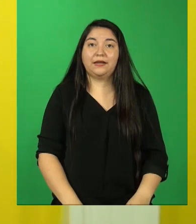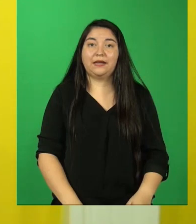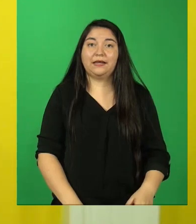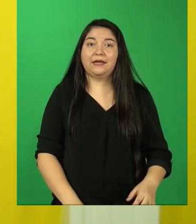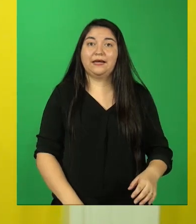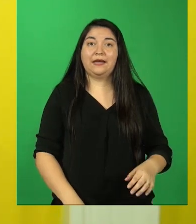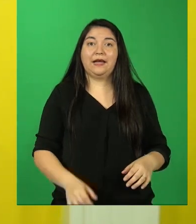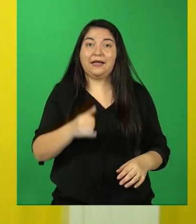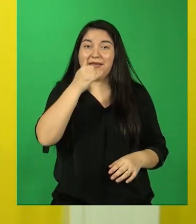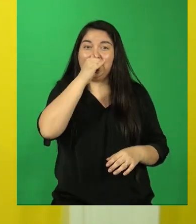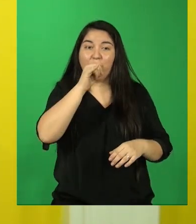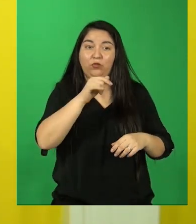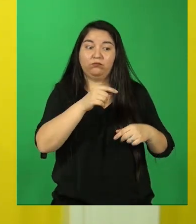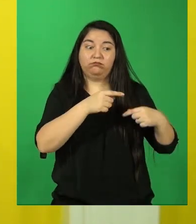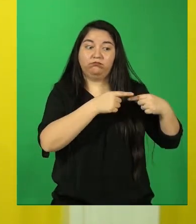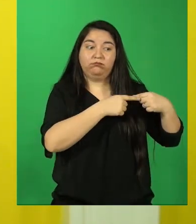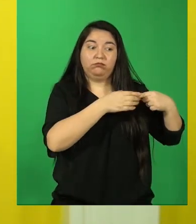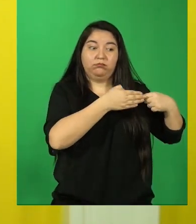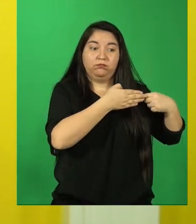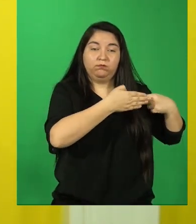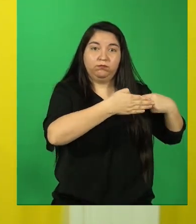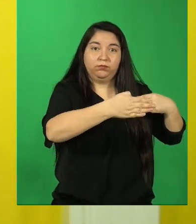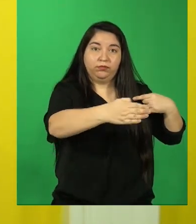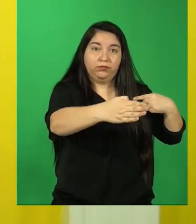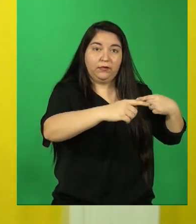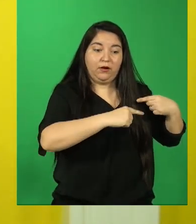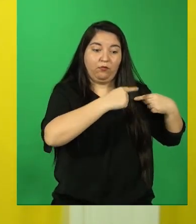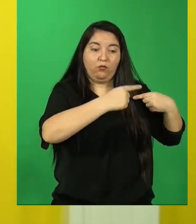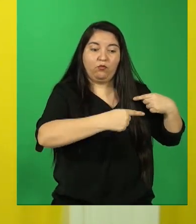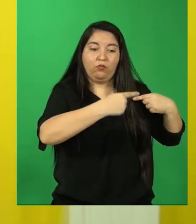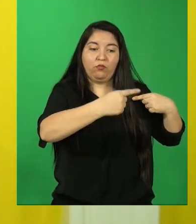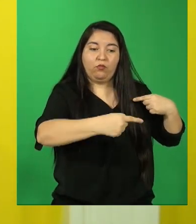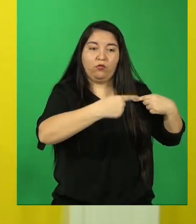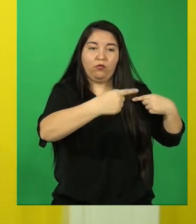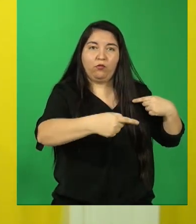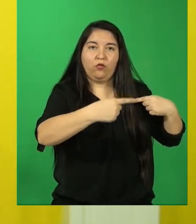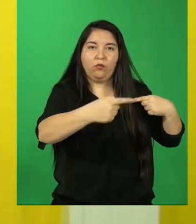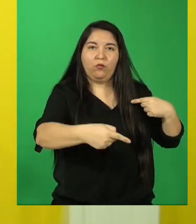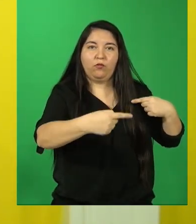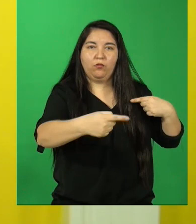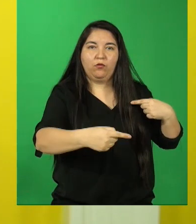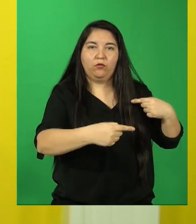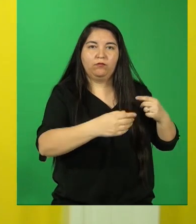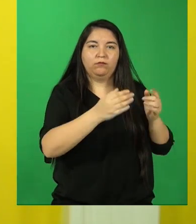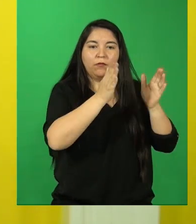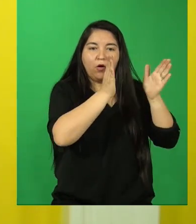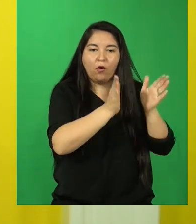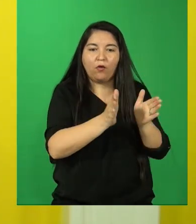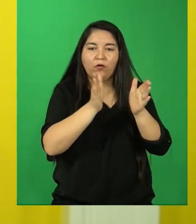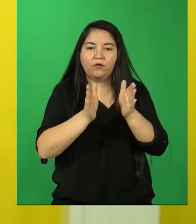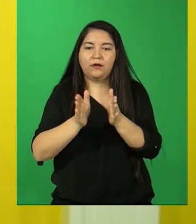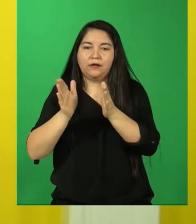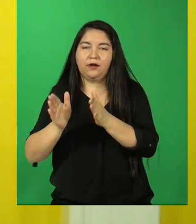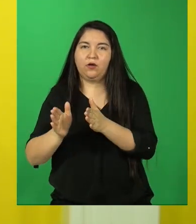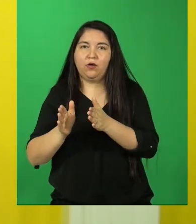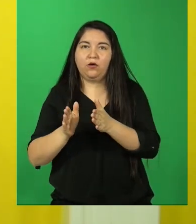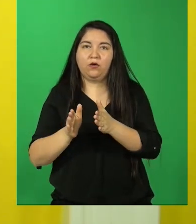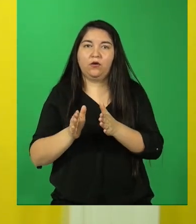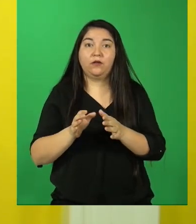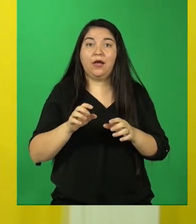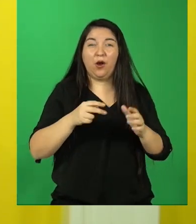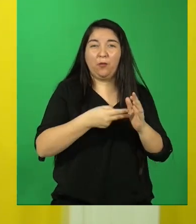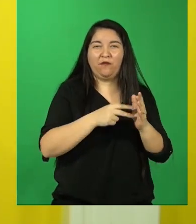hechos de la historia, es decir, el tiempo cronológico, cuándo ocurren los hechos